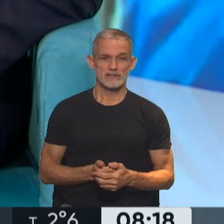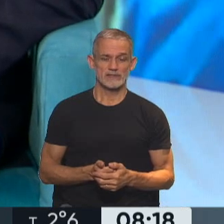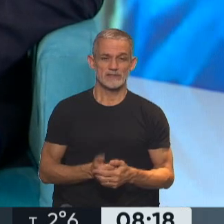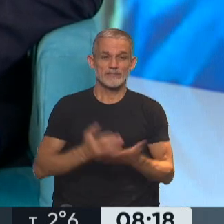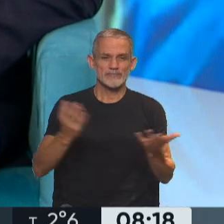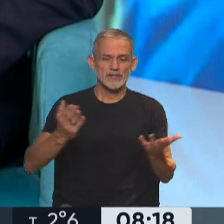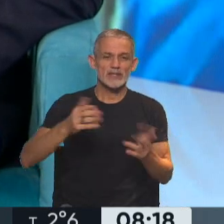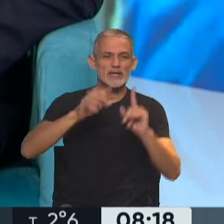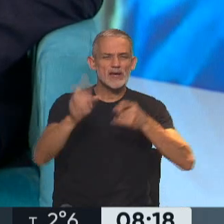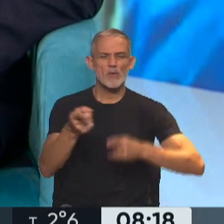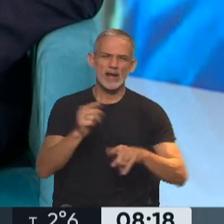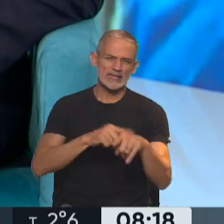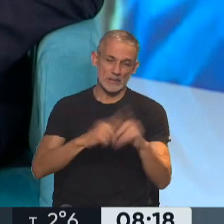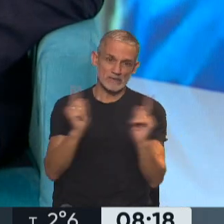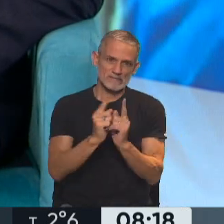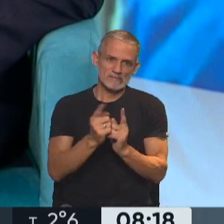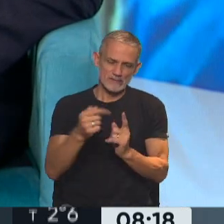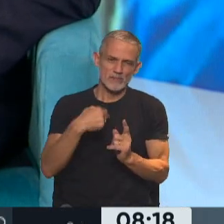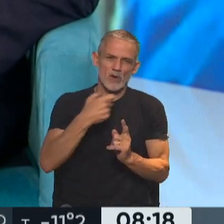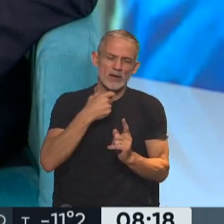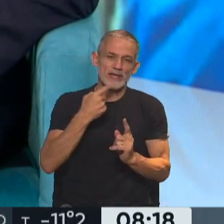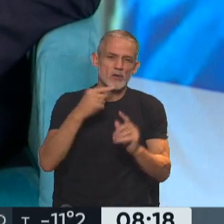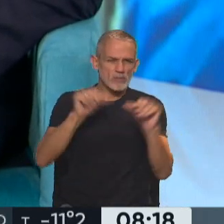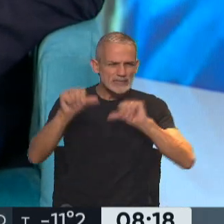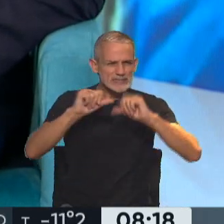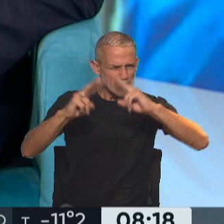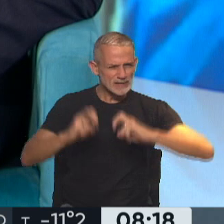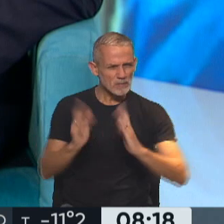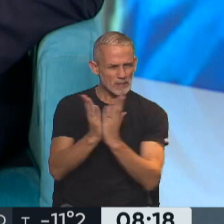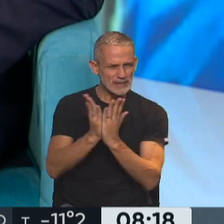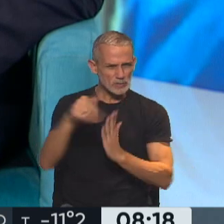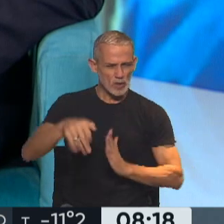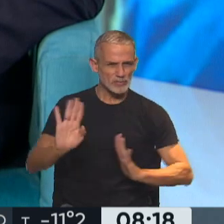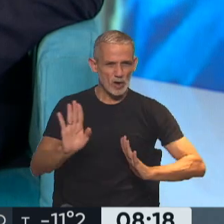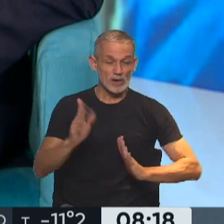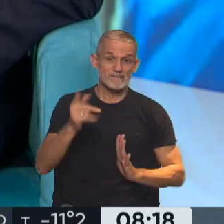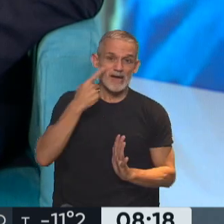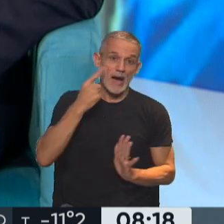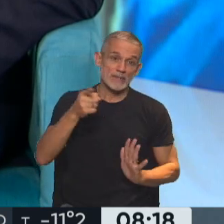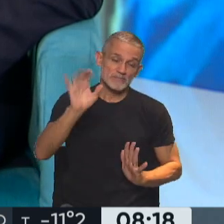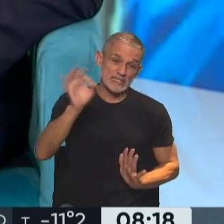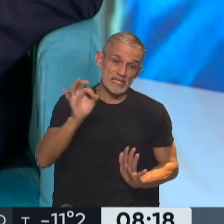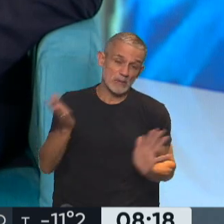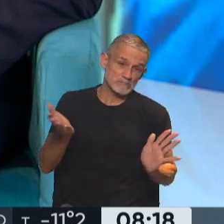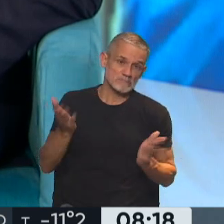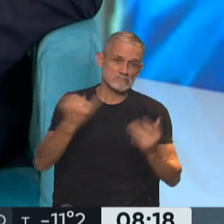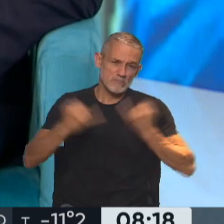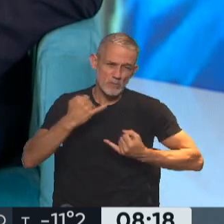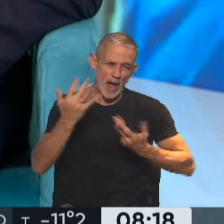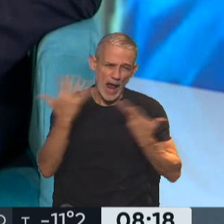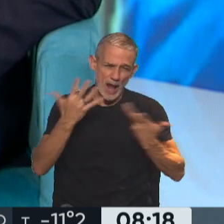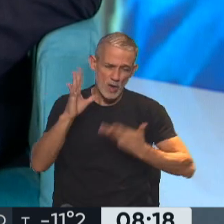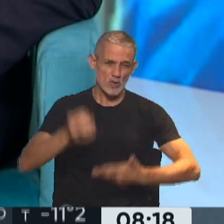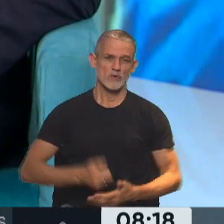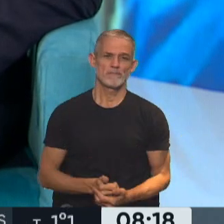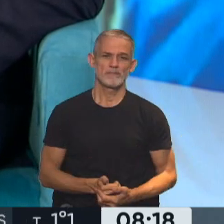no quiero dejar un tema que me parece que la ciencia está estudiando. Quiero saber si vos nos puedes dar una punta de